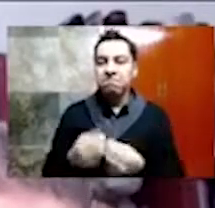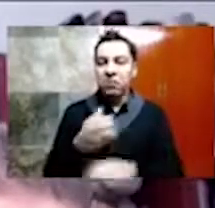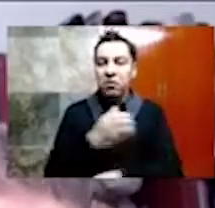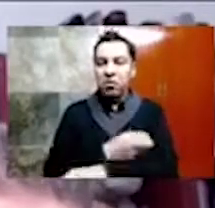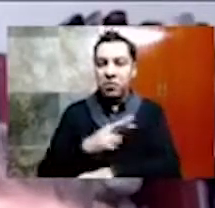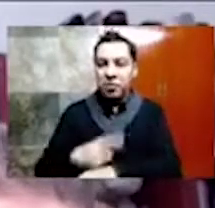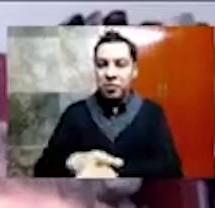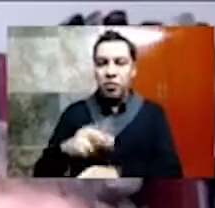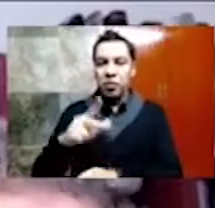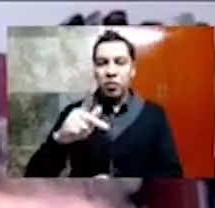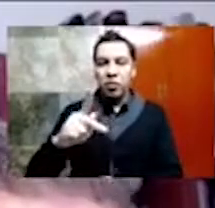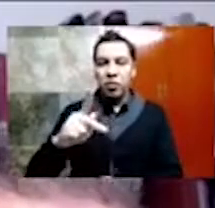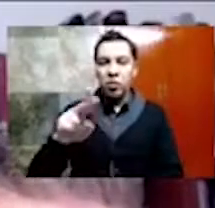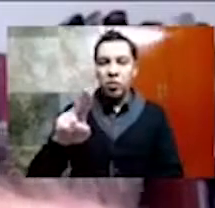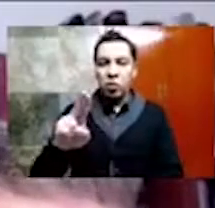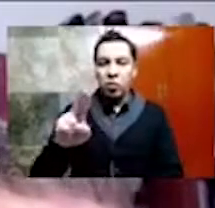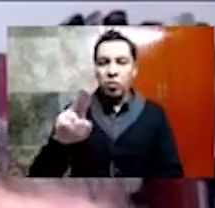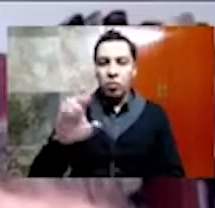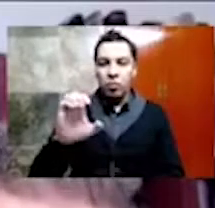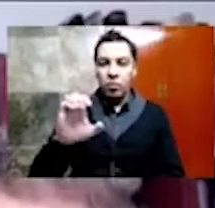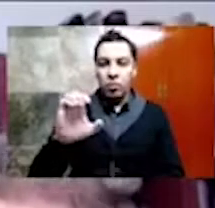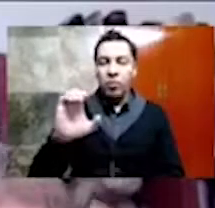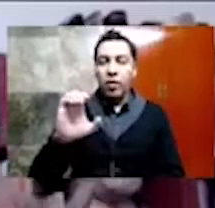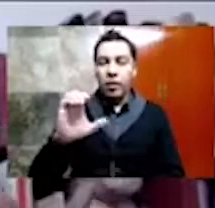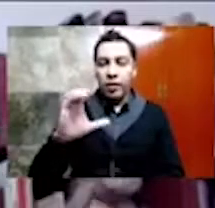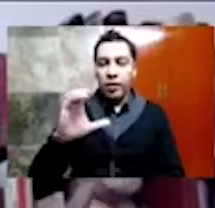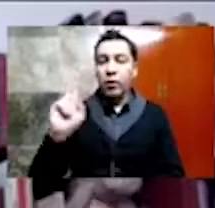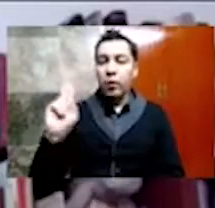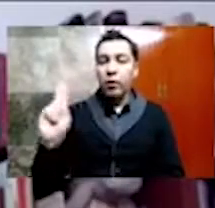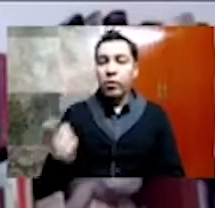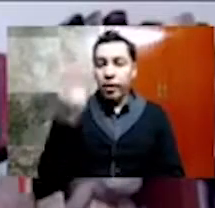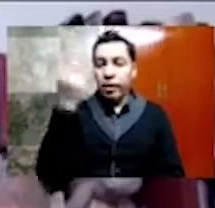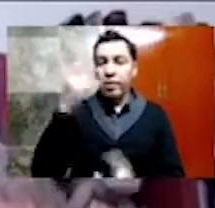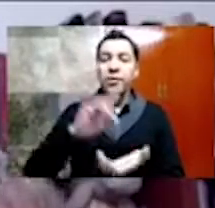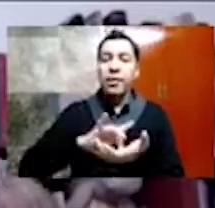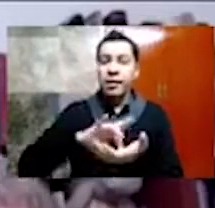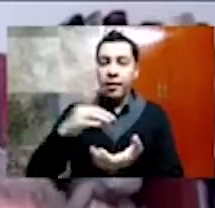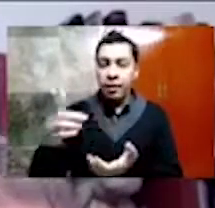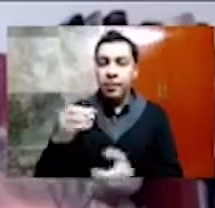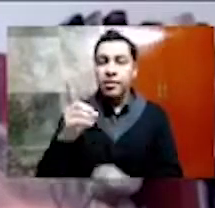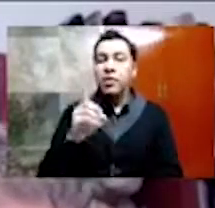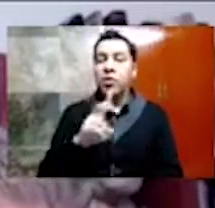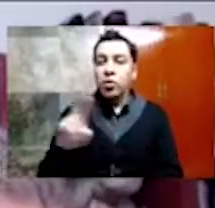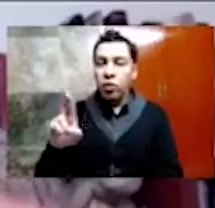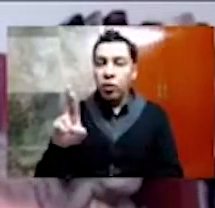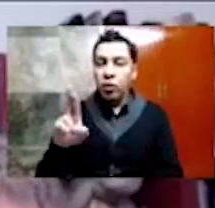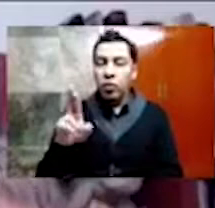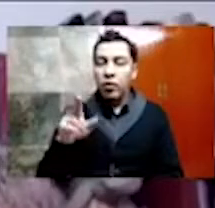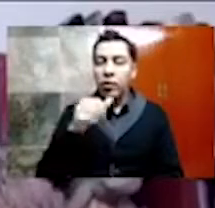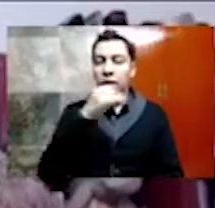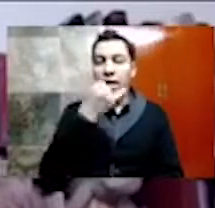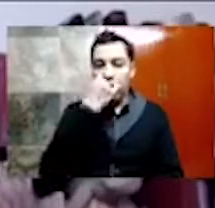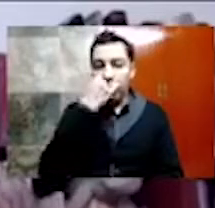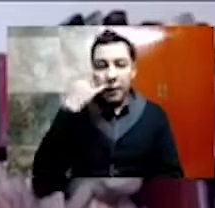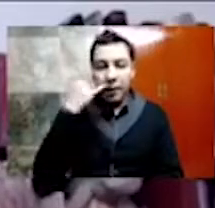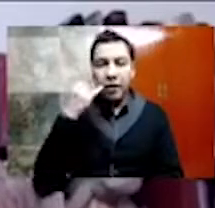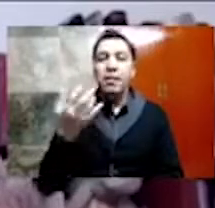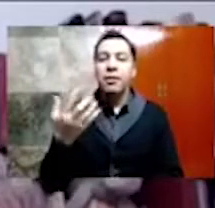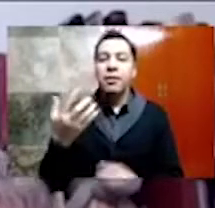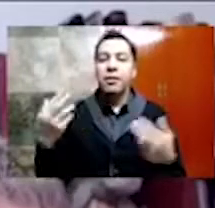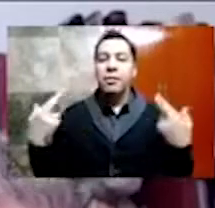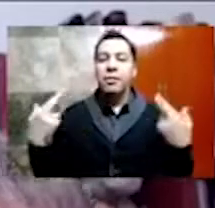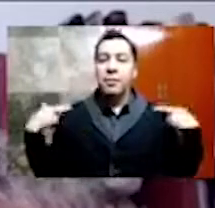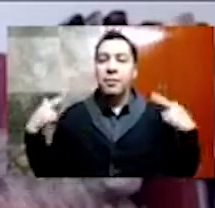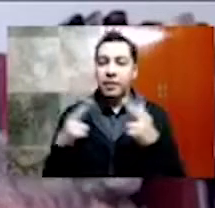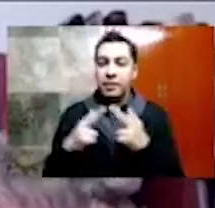al programa universitario, al doctor Velasco, a la maestra Rivero y a